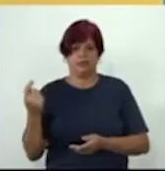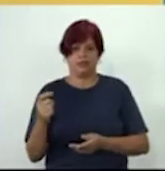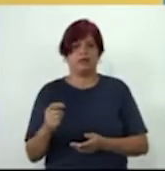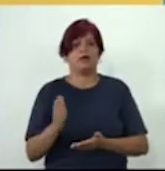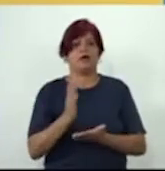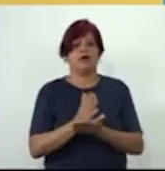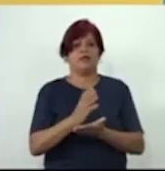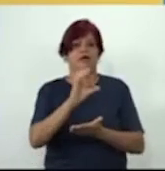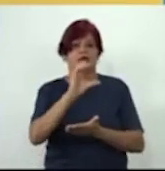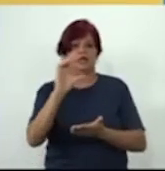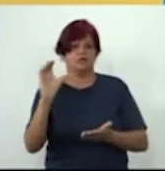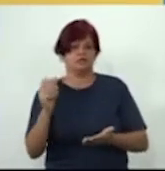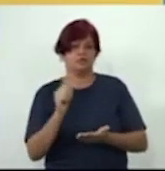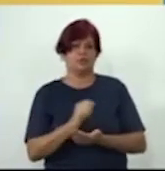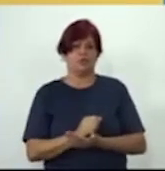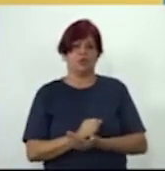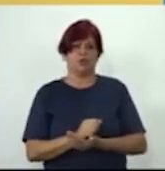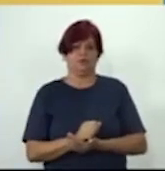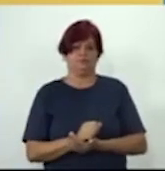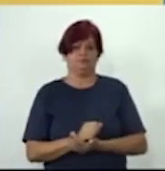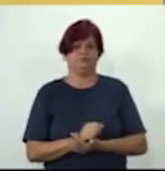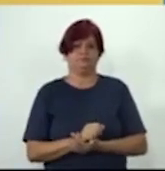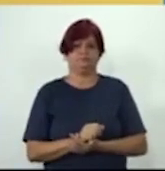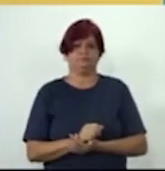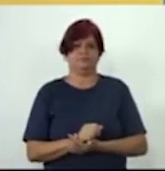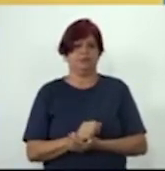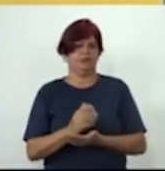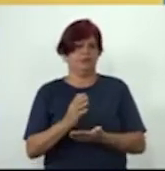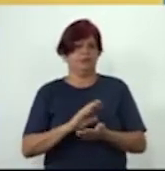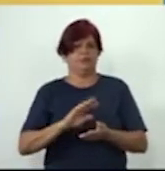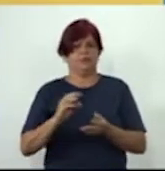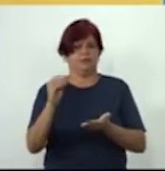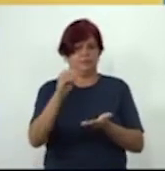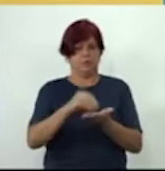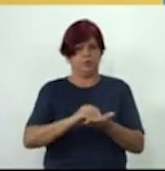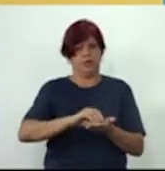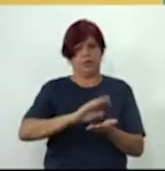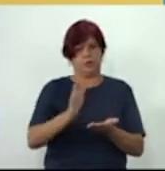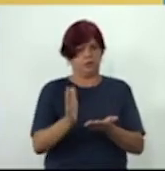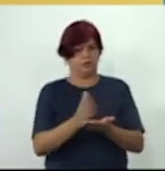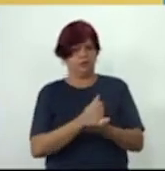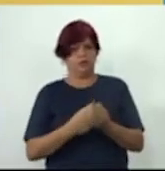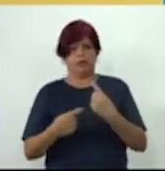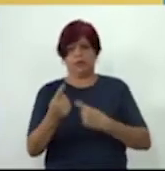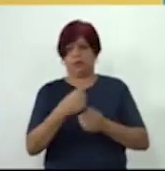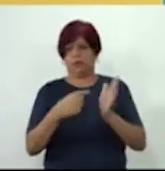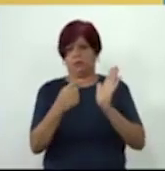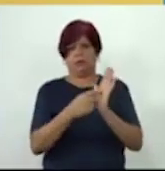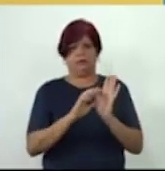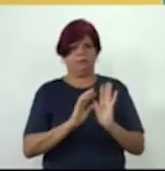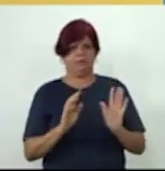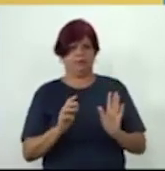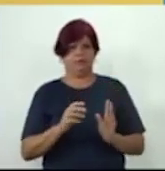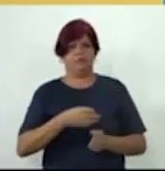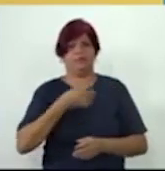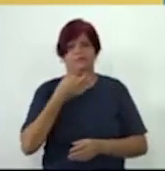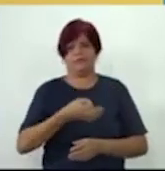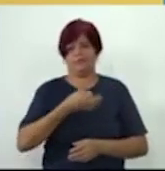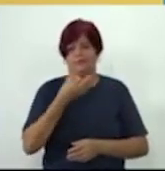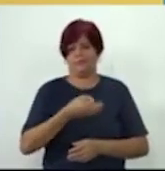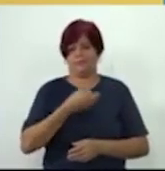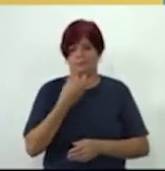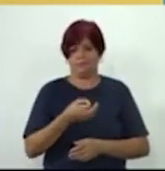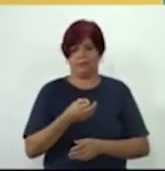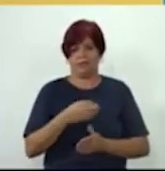institución educativa al adicionar o suprimir algún aspecto. Debe explicarse también